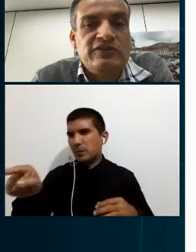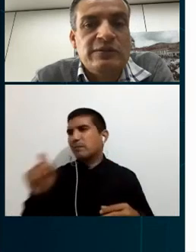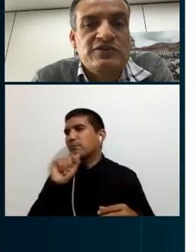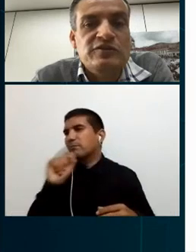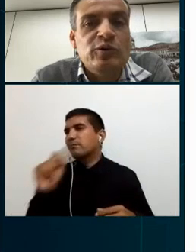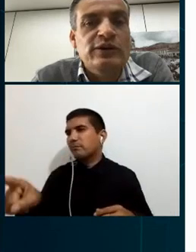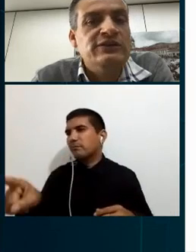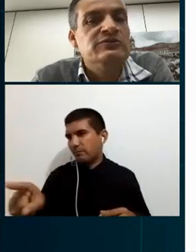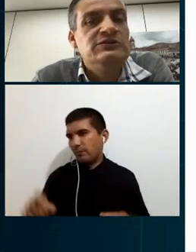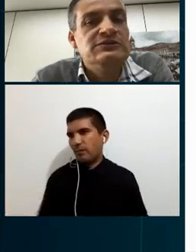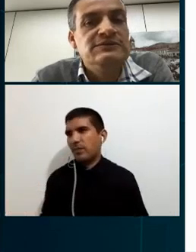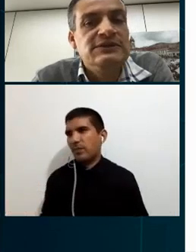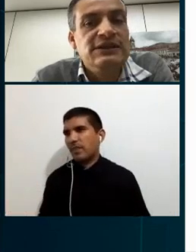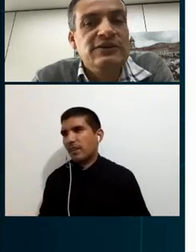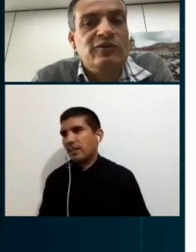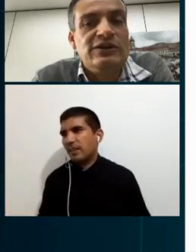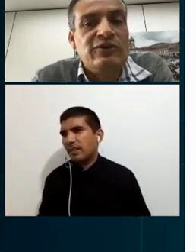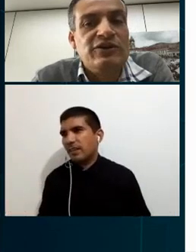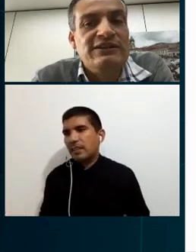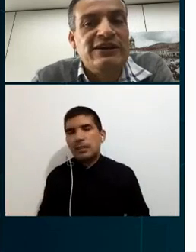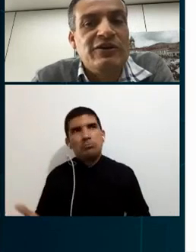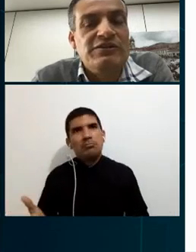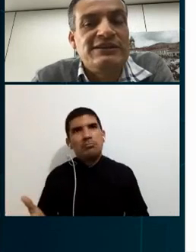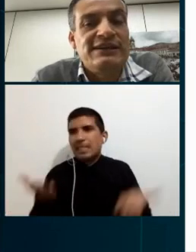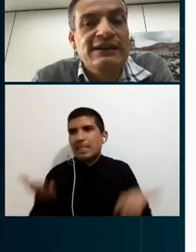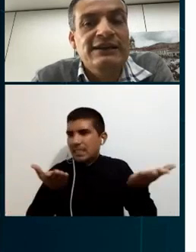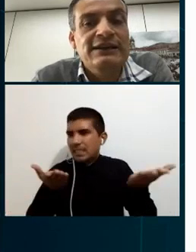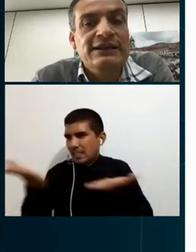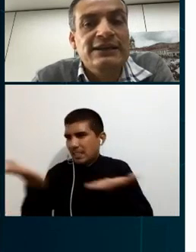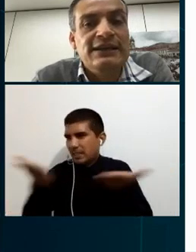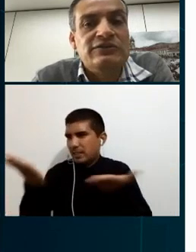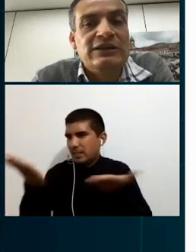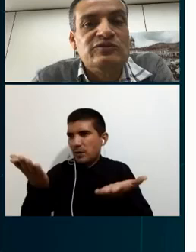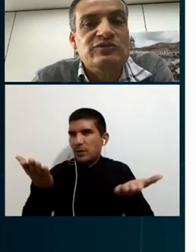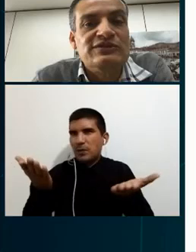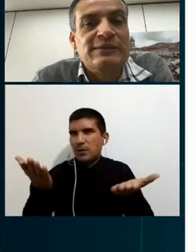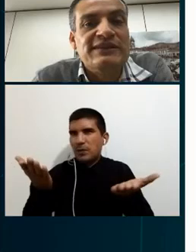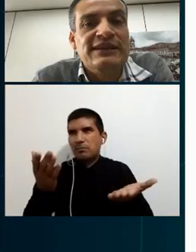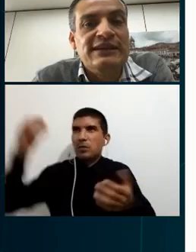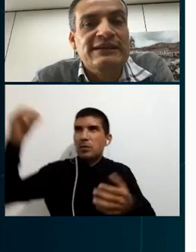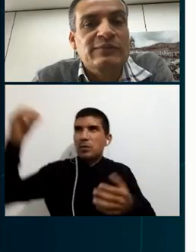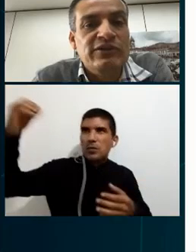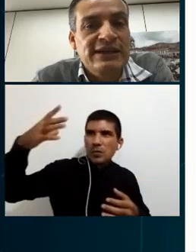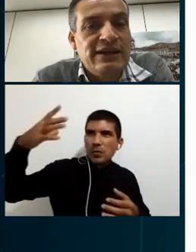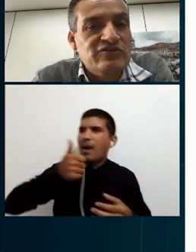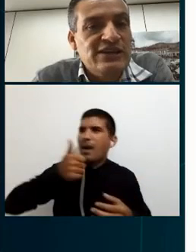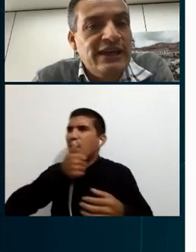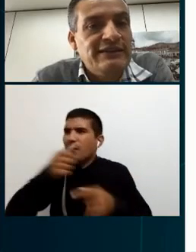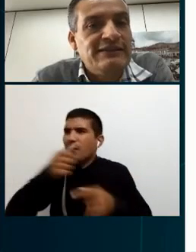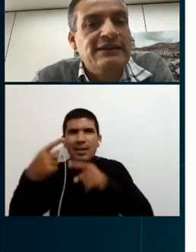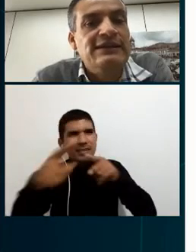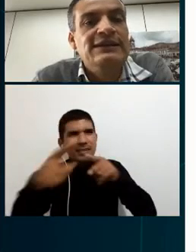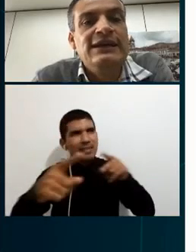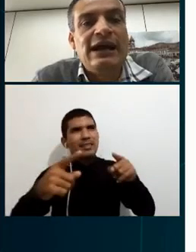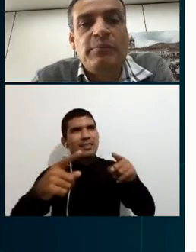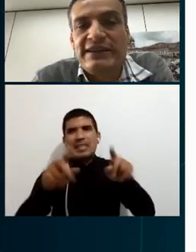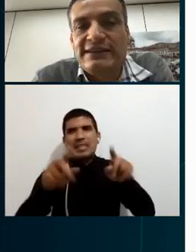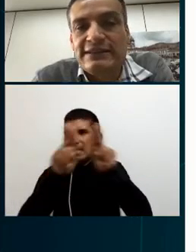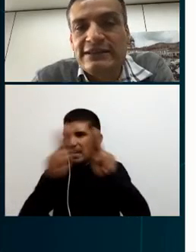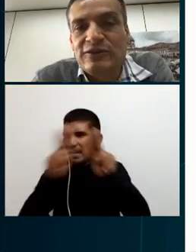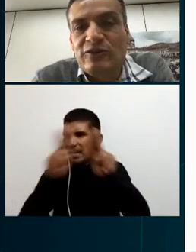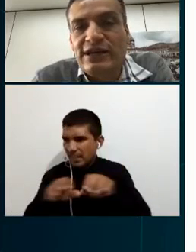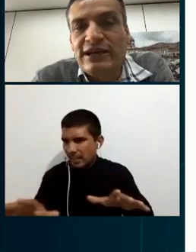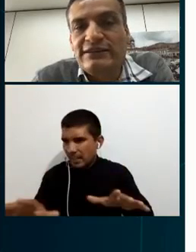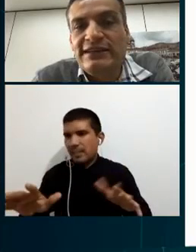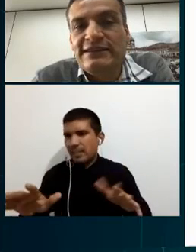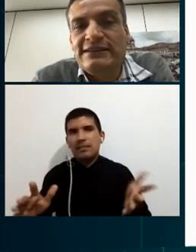encontramos el tema de los servicios públicos con una conectividad universal, encontramos unos temas de movilidad consciente, aparece